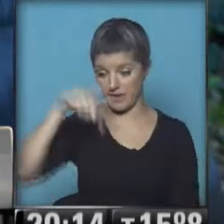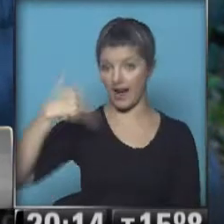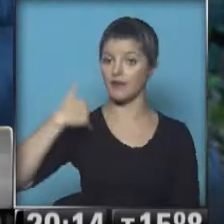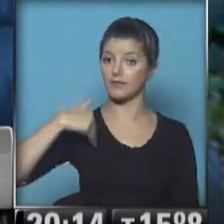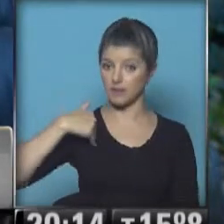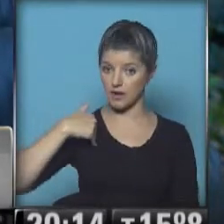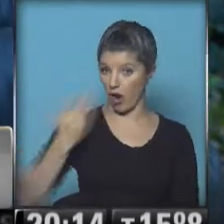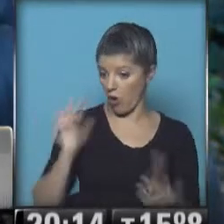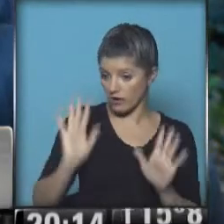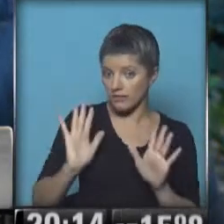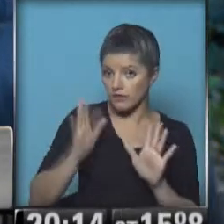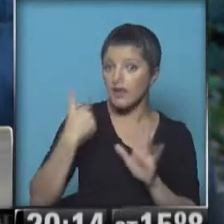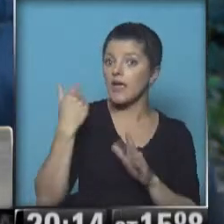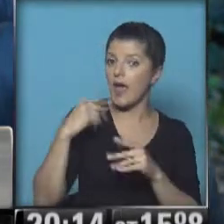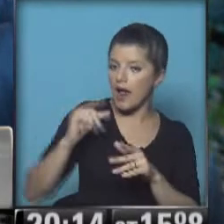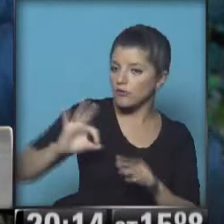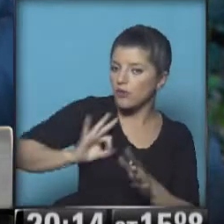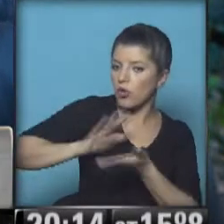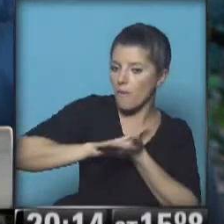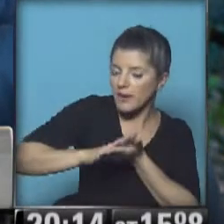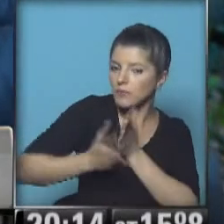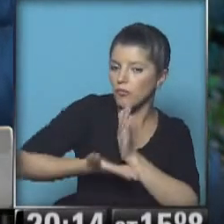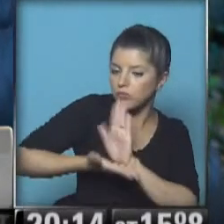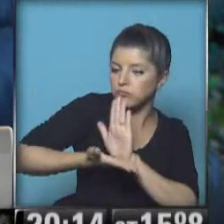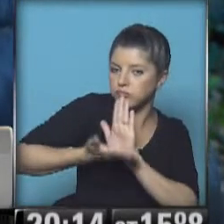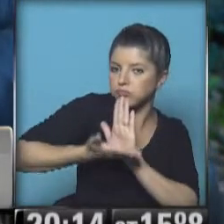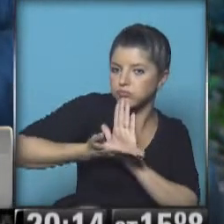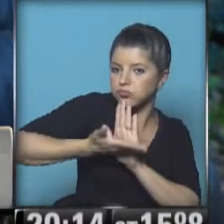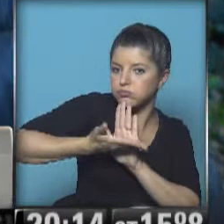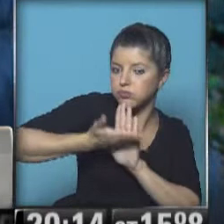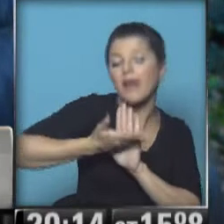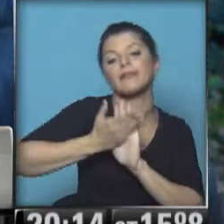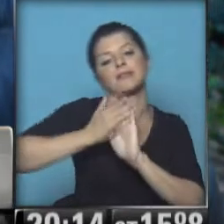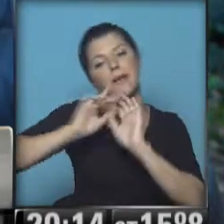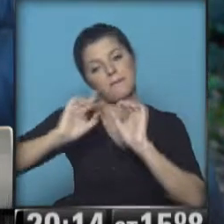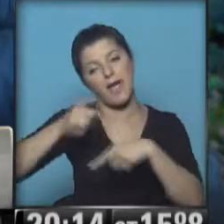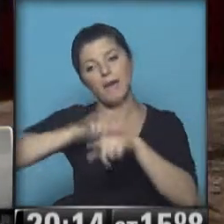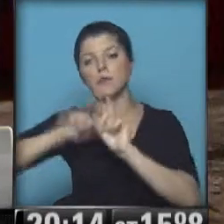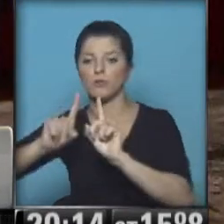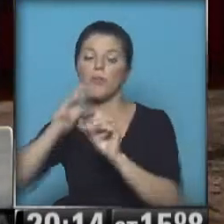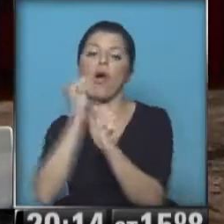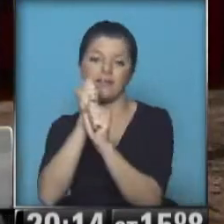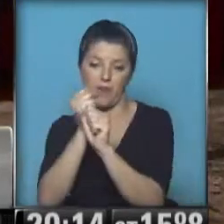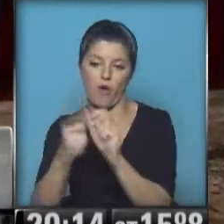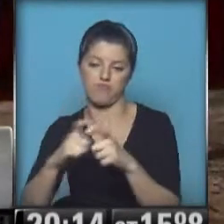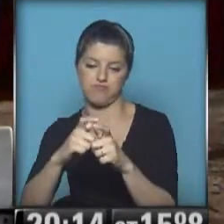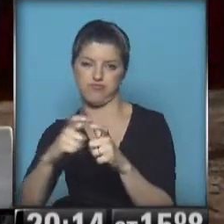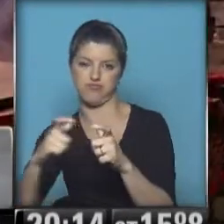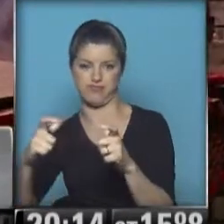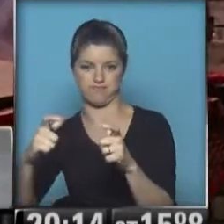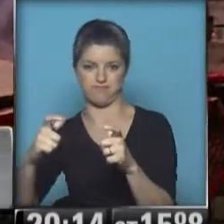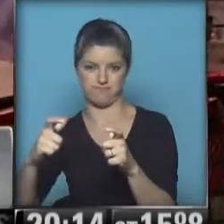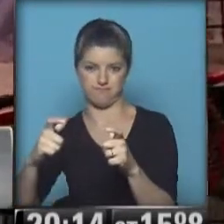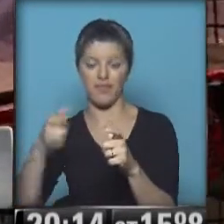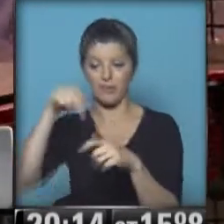se incrementó de manera sostenida el salario mínimo, también lo hizo en forma muy marcada el empleo. Creció muy fuerte el empleo,